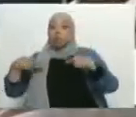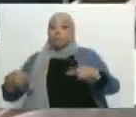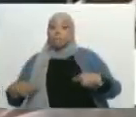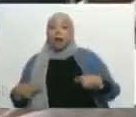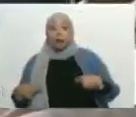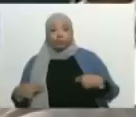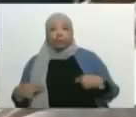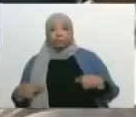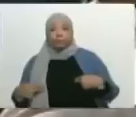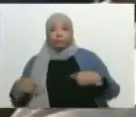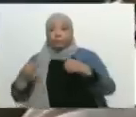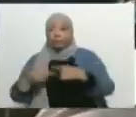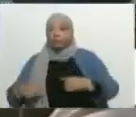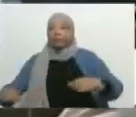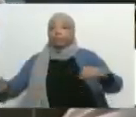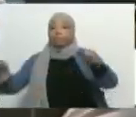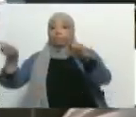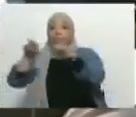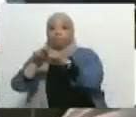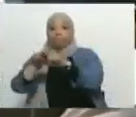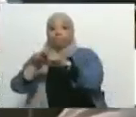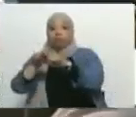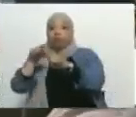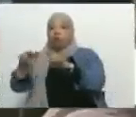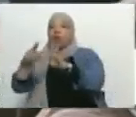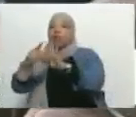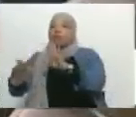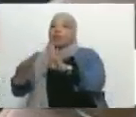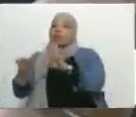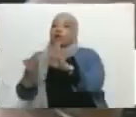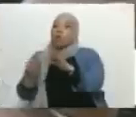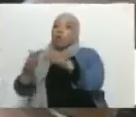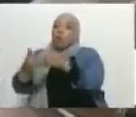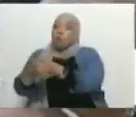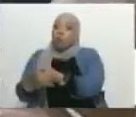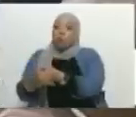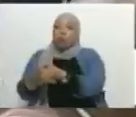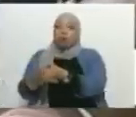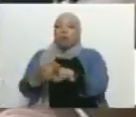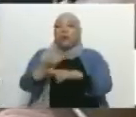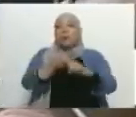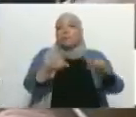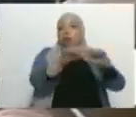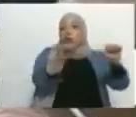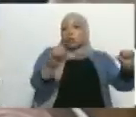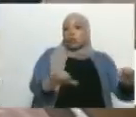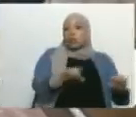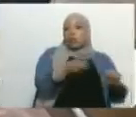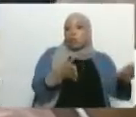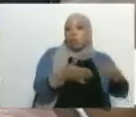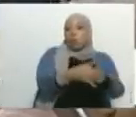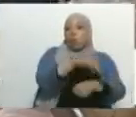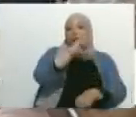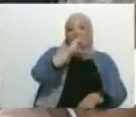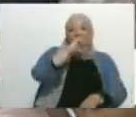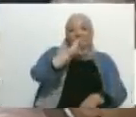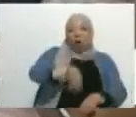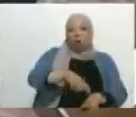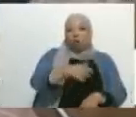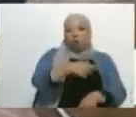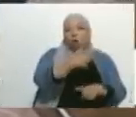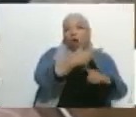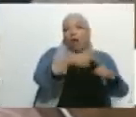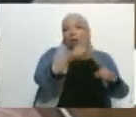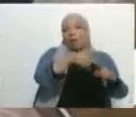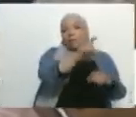modelo igualitario y aquellos que esconden, otros no tanto, el odio, porque aquí lo que